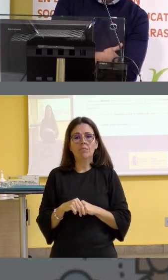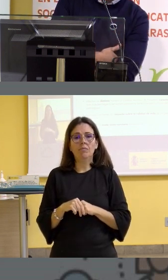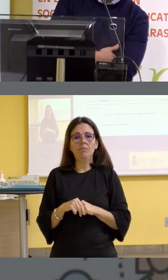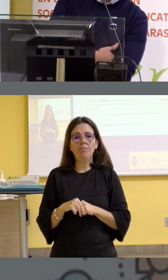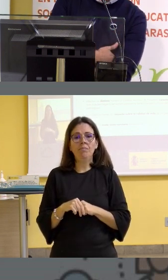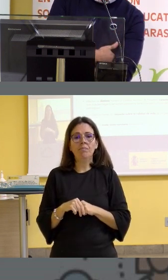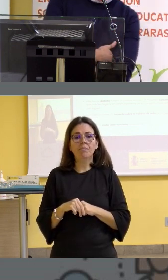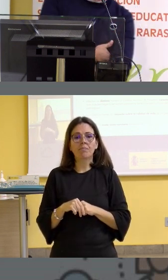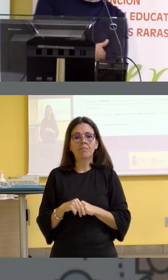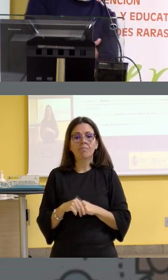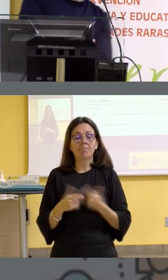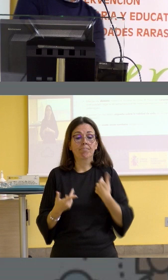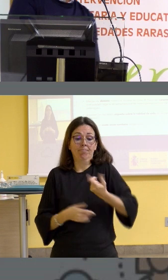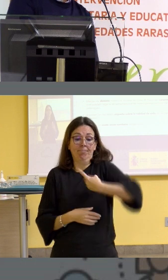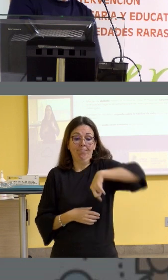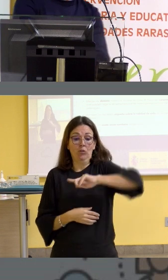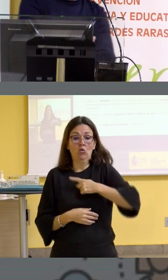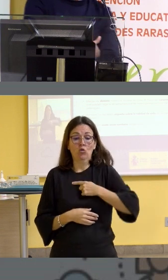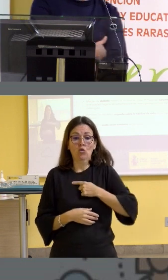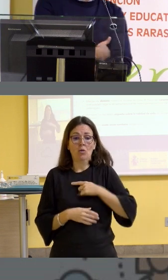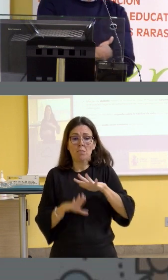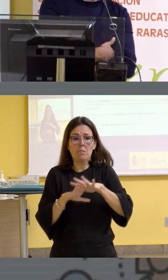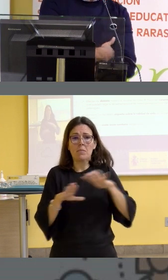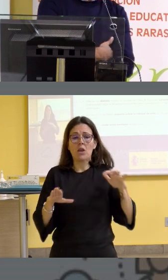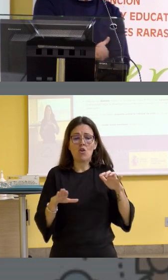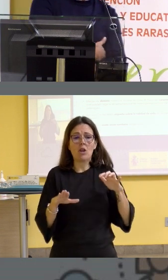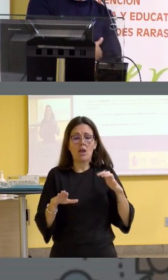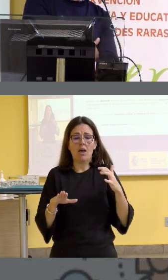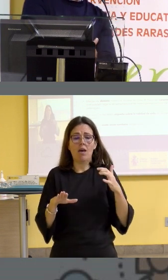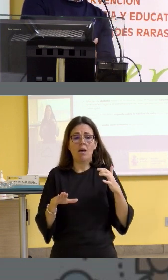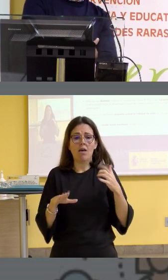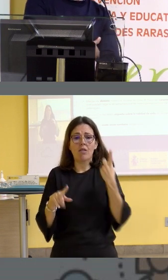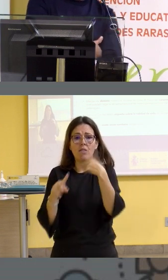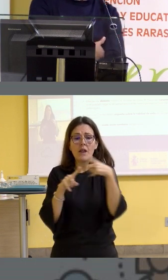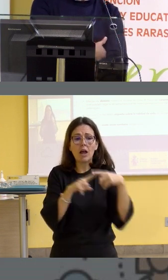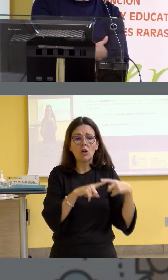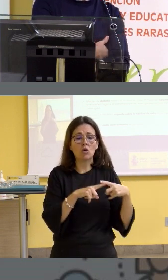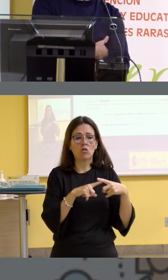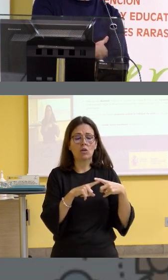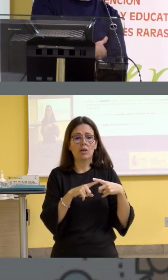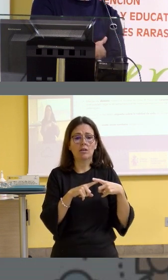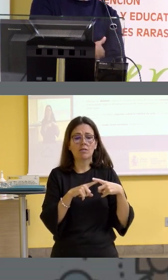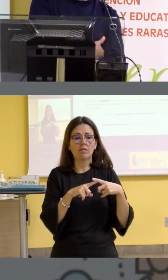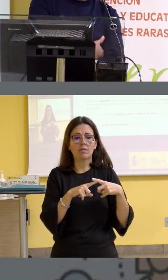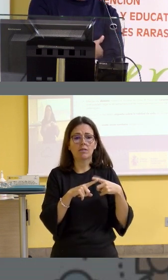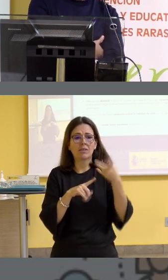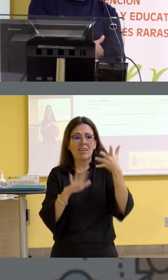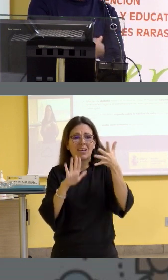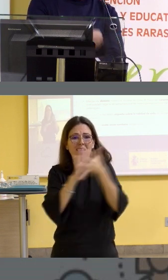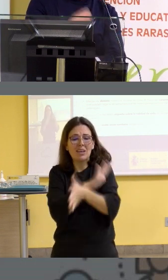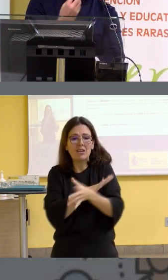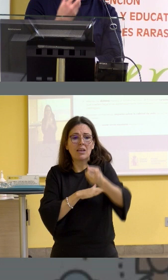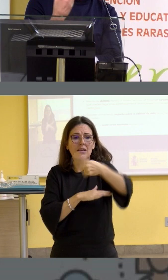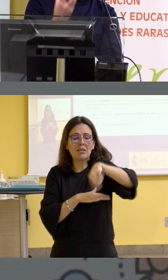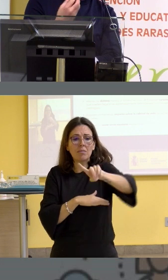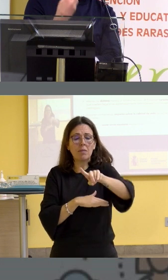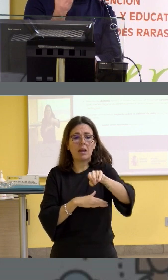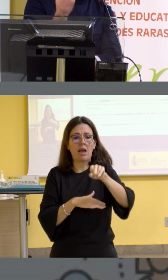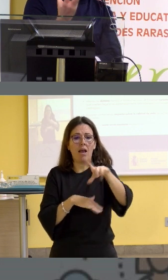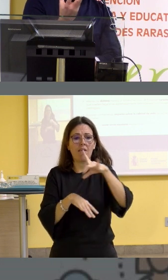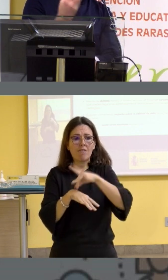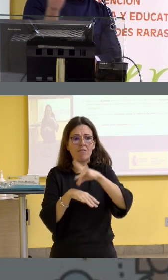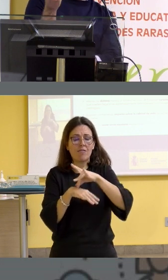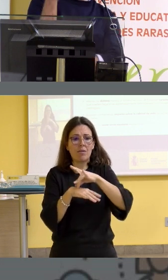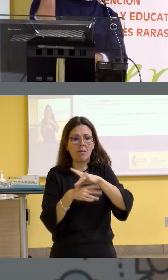Que en esencia desconocemos muchas de las cosas que explican que estas entidades adquieran el aspecto